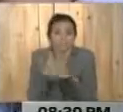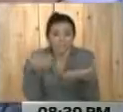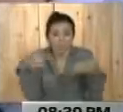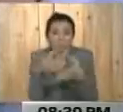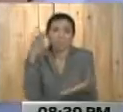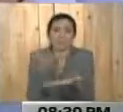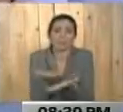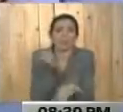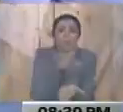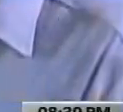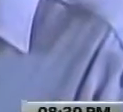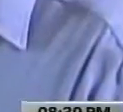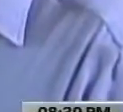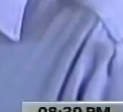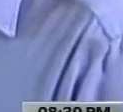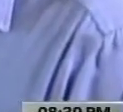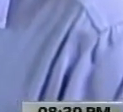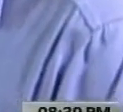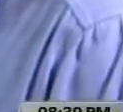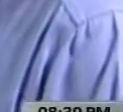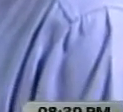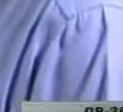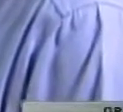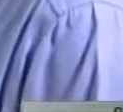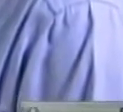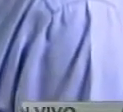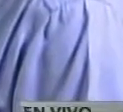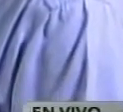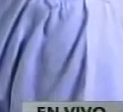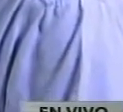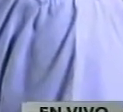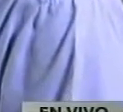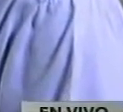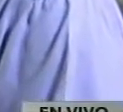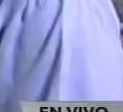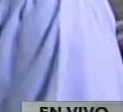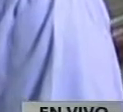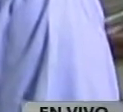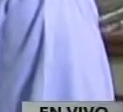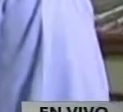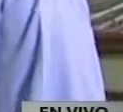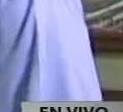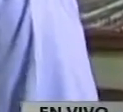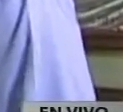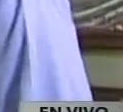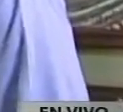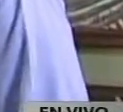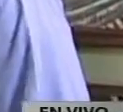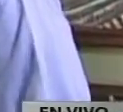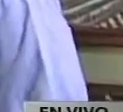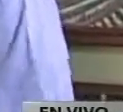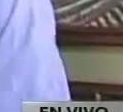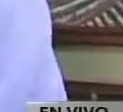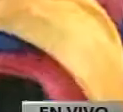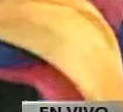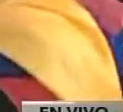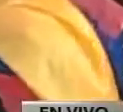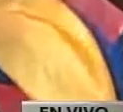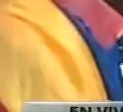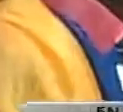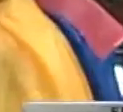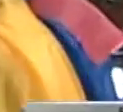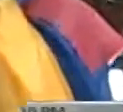soldados, pero la otra mitad que llegó a Boyacá, llegó a derrotar las tropas imperiales de los Borbones.